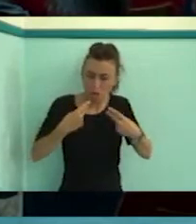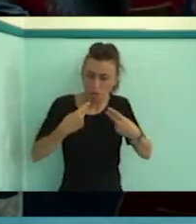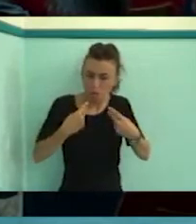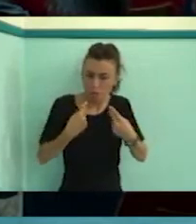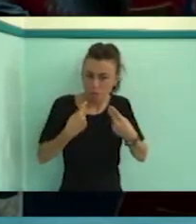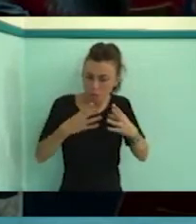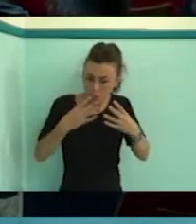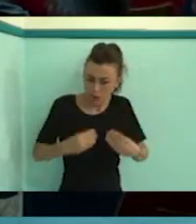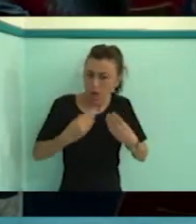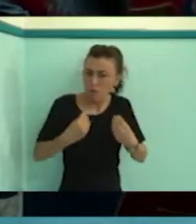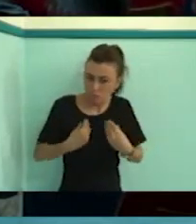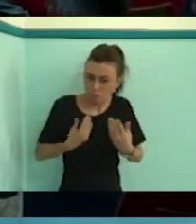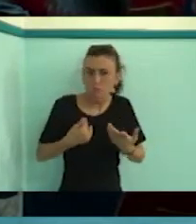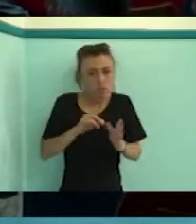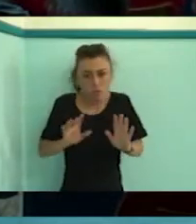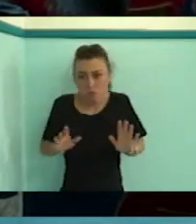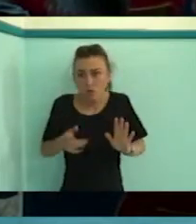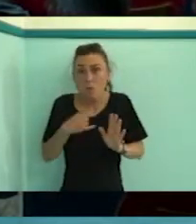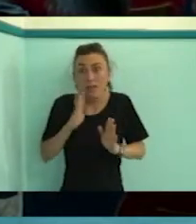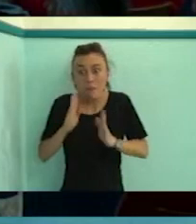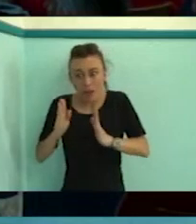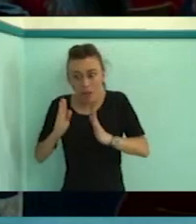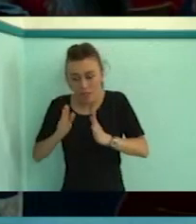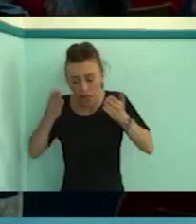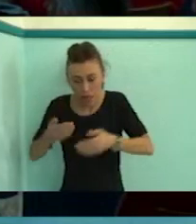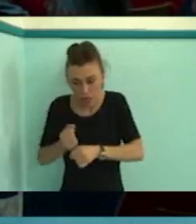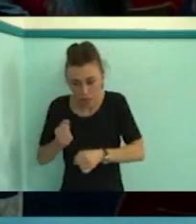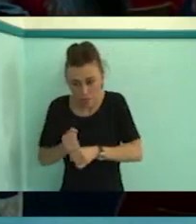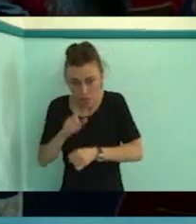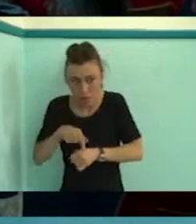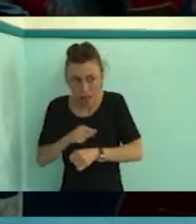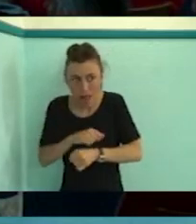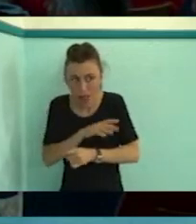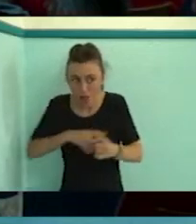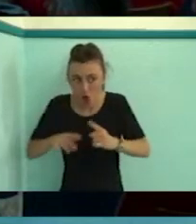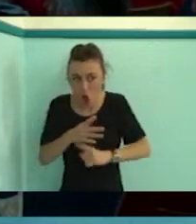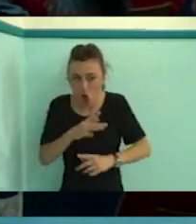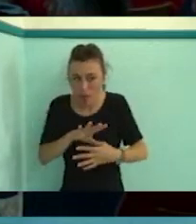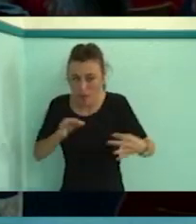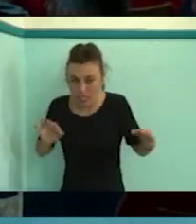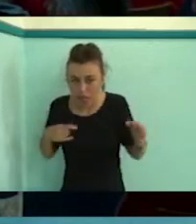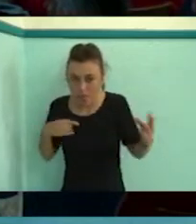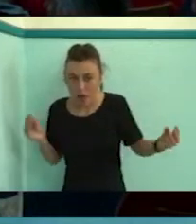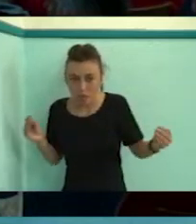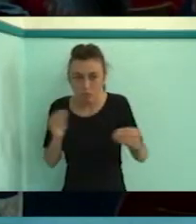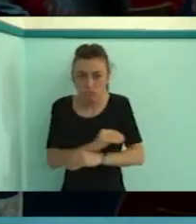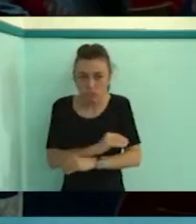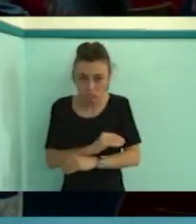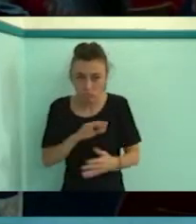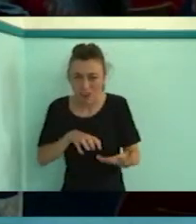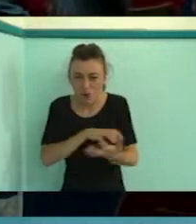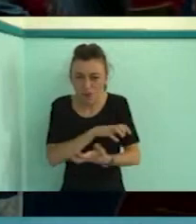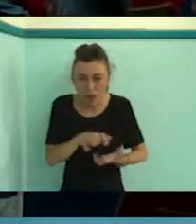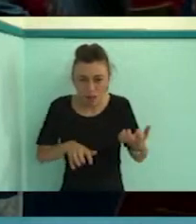que en ti estás trabajando entras en conflicto con lo que ha sido tu entorno de amistades y tal donde Todavía todos los días se habla